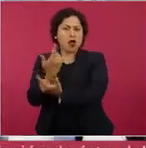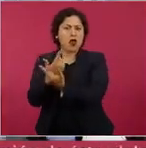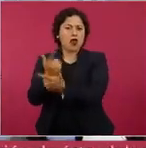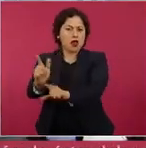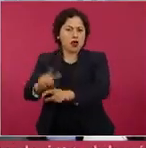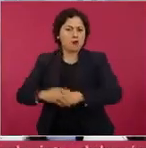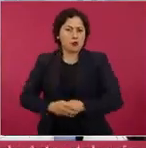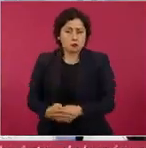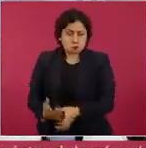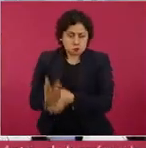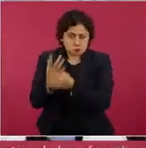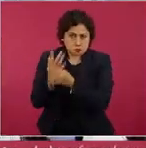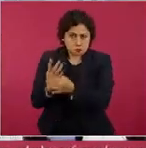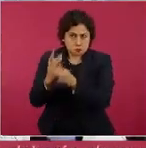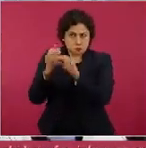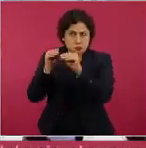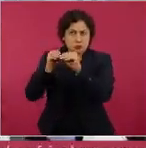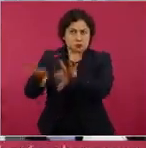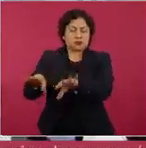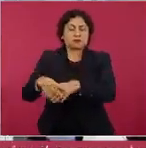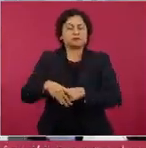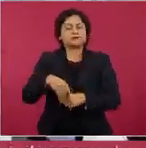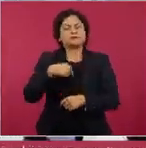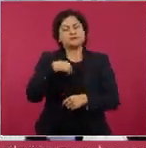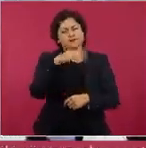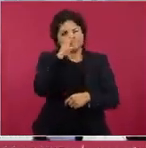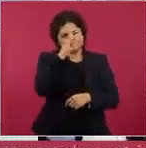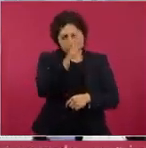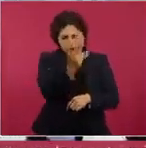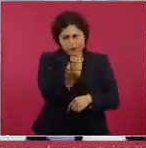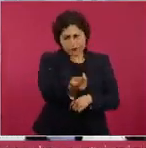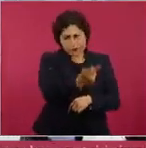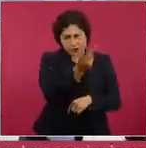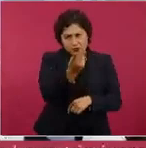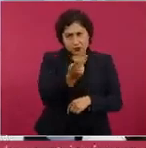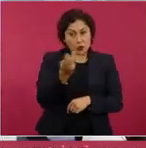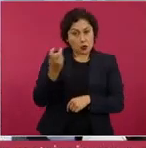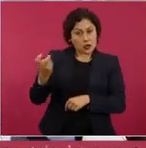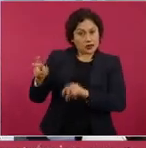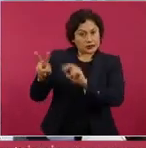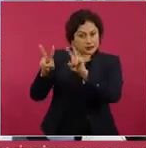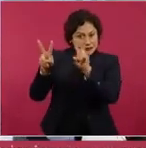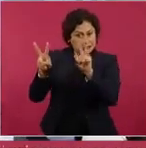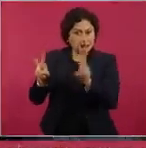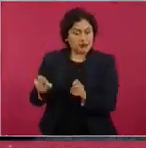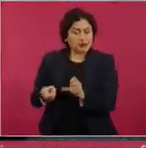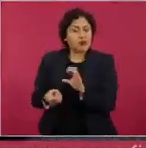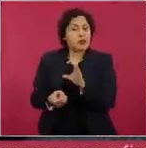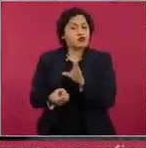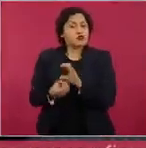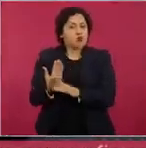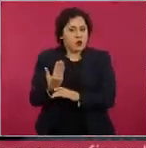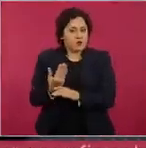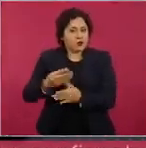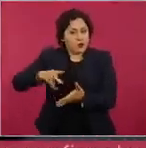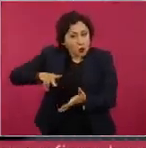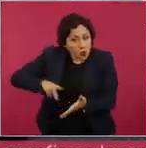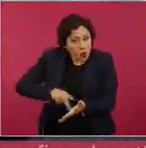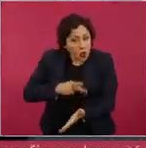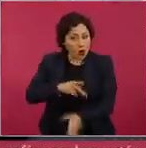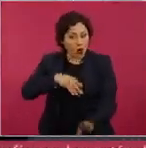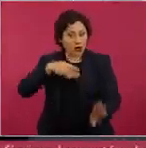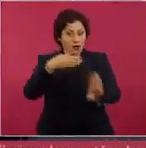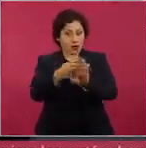La pregunta es, señor presidente, ¿este asunto nuevo es un nuevo ataque a su